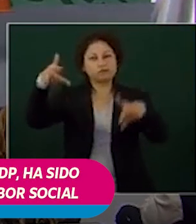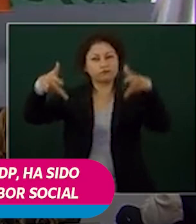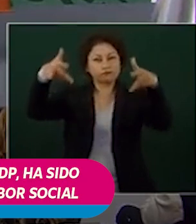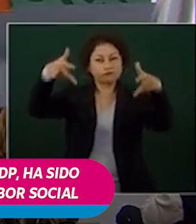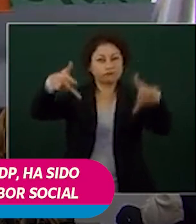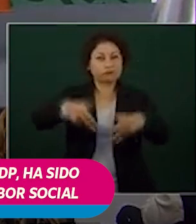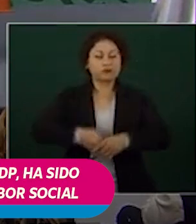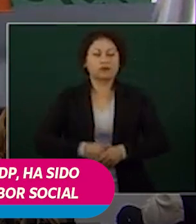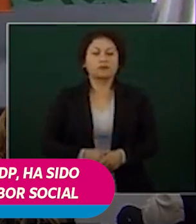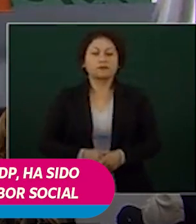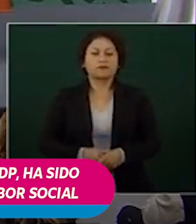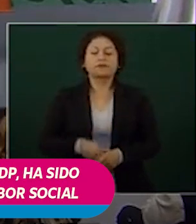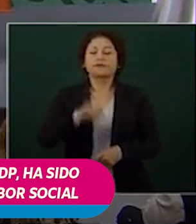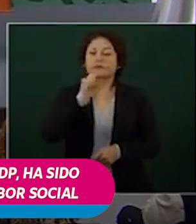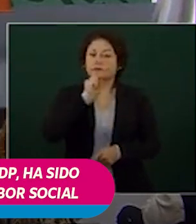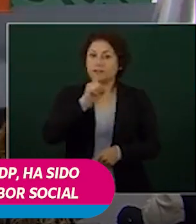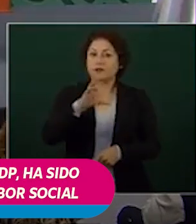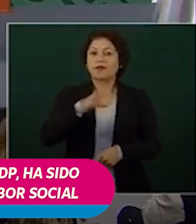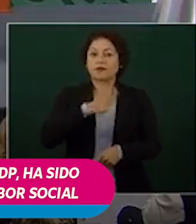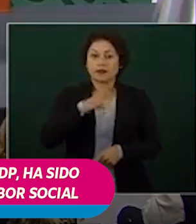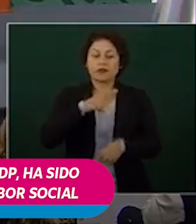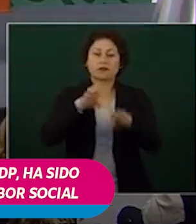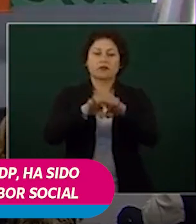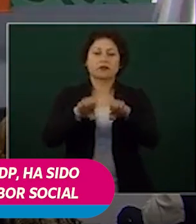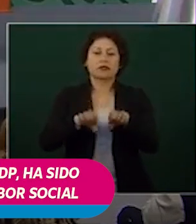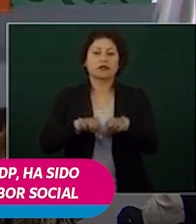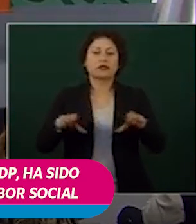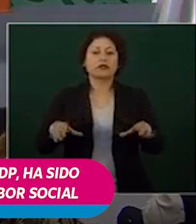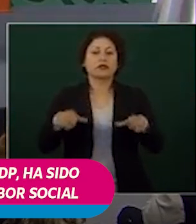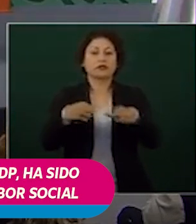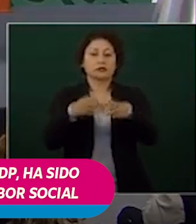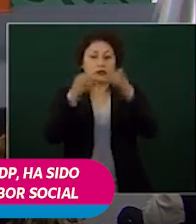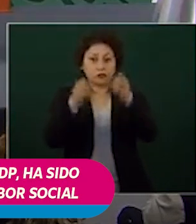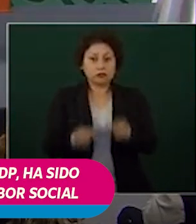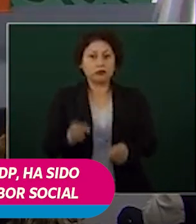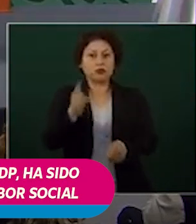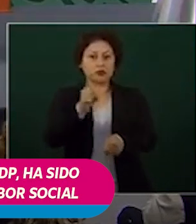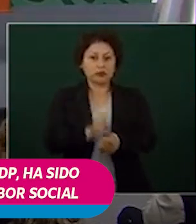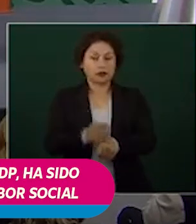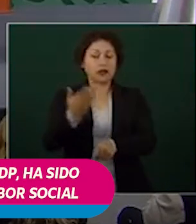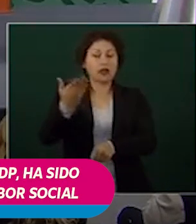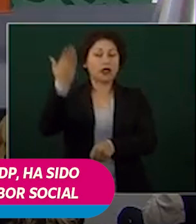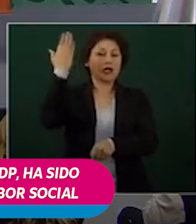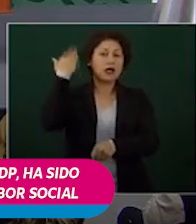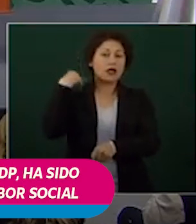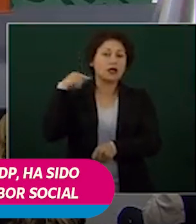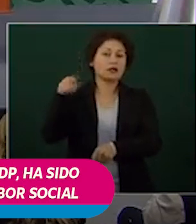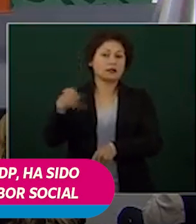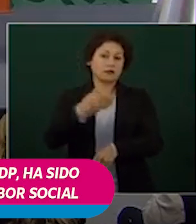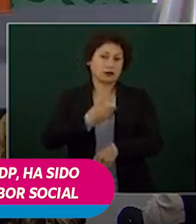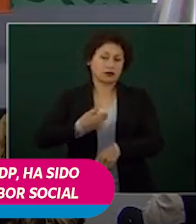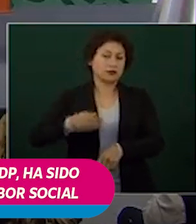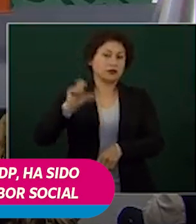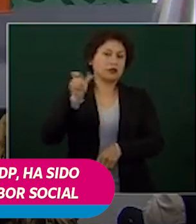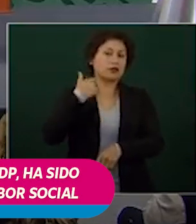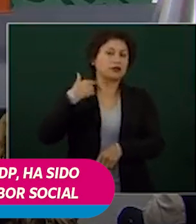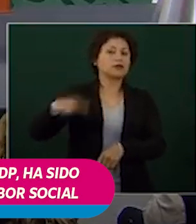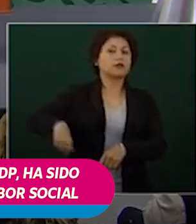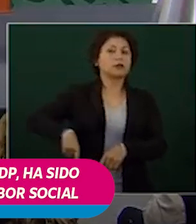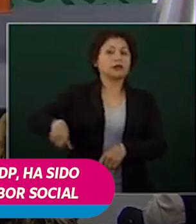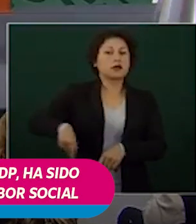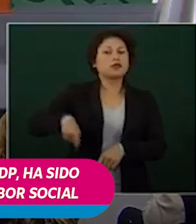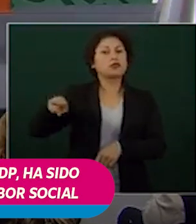aquí tenemos gabinetes de seguridad que dejó el presidente desde que fue jefe de gobierno y lo recuperamos.